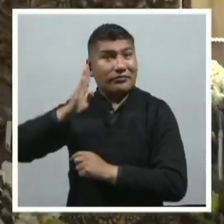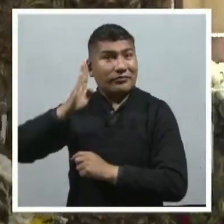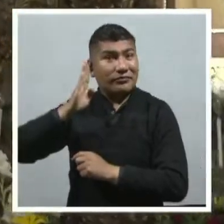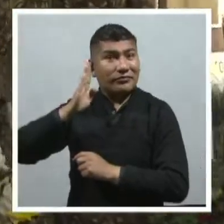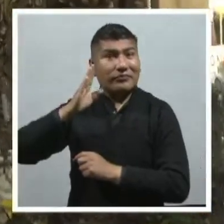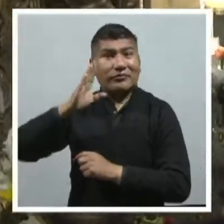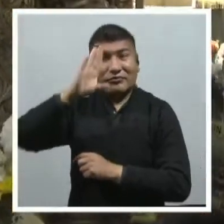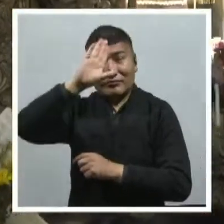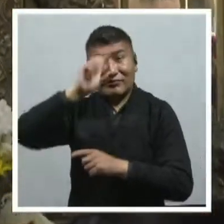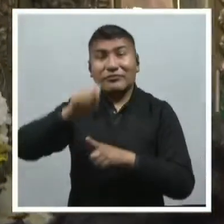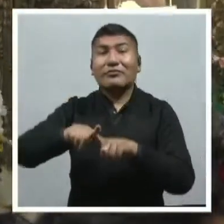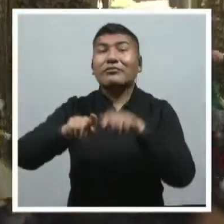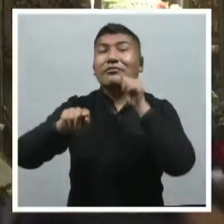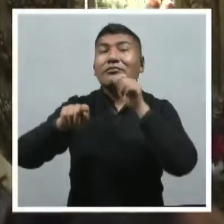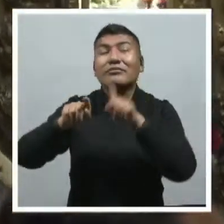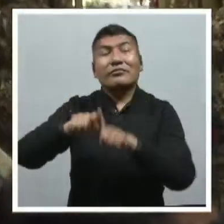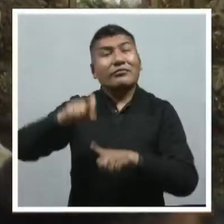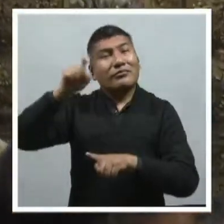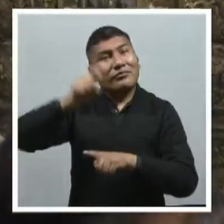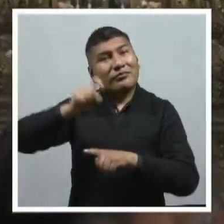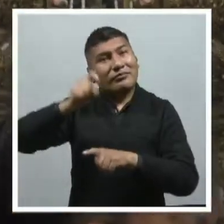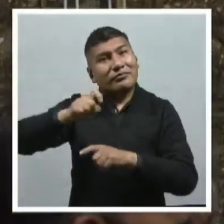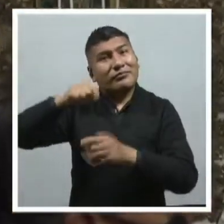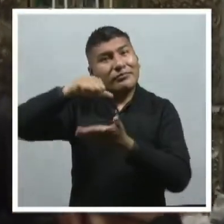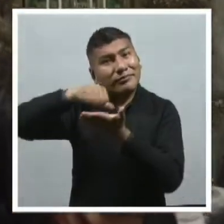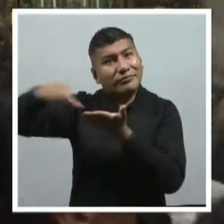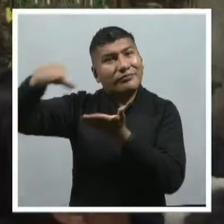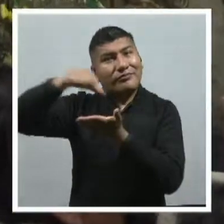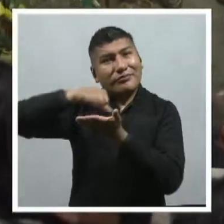queridos hermanos, tenemos que gastar.